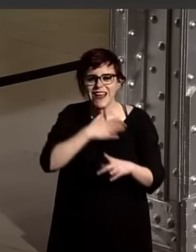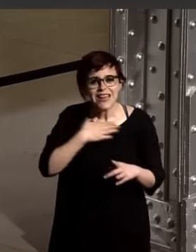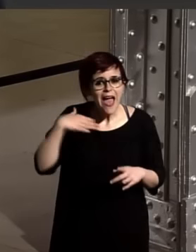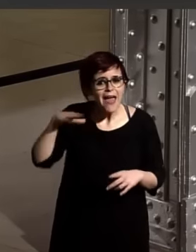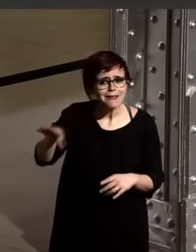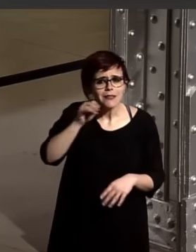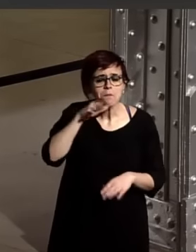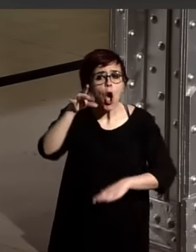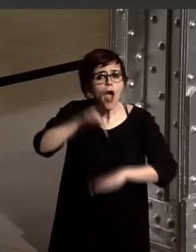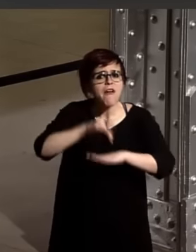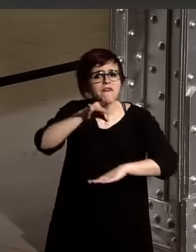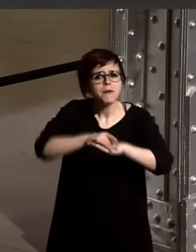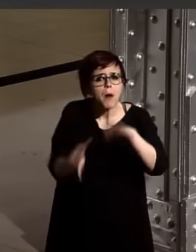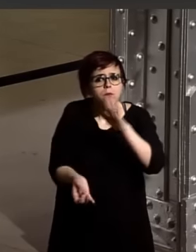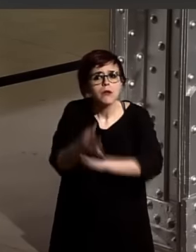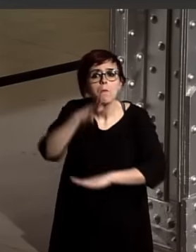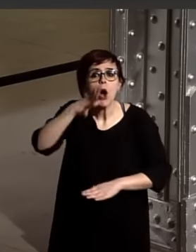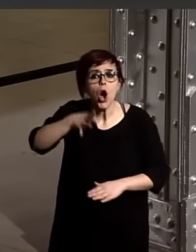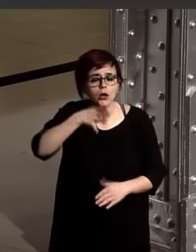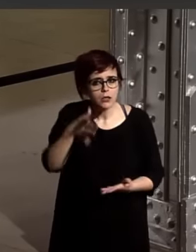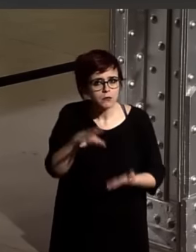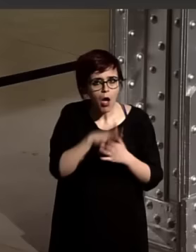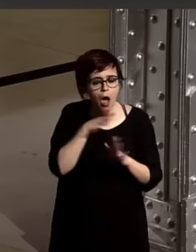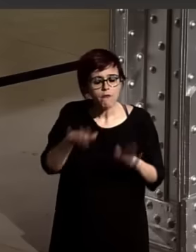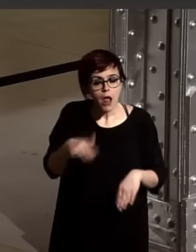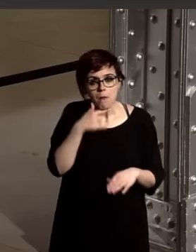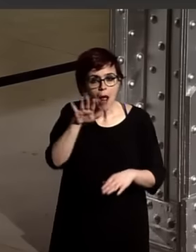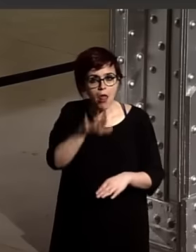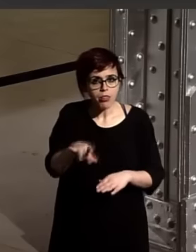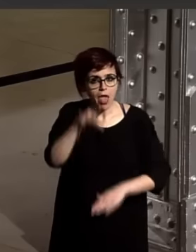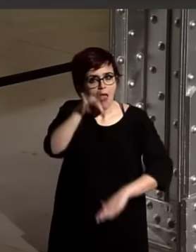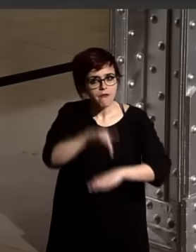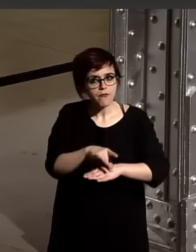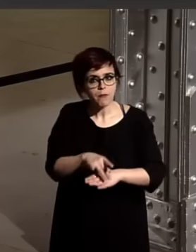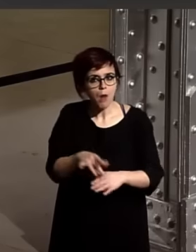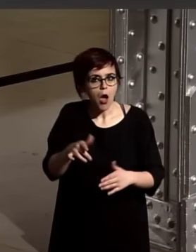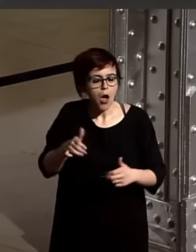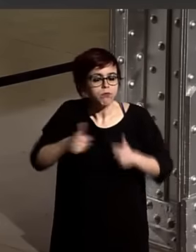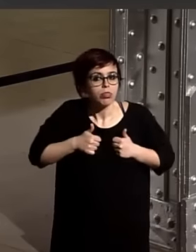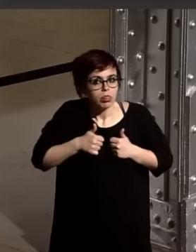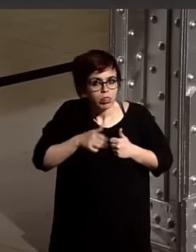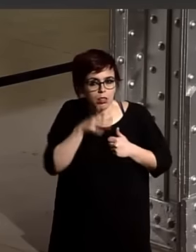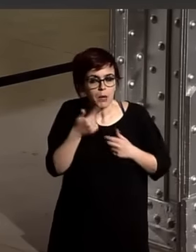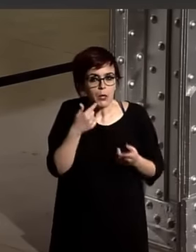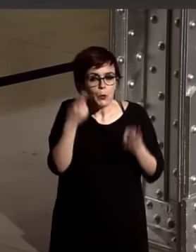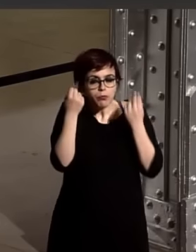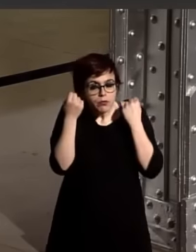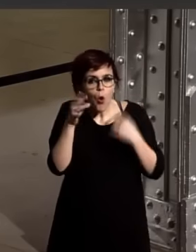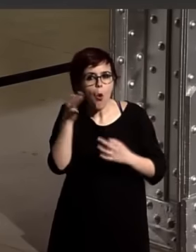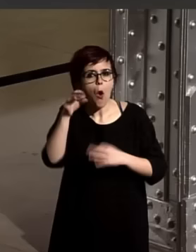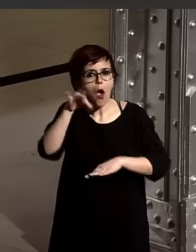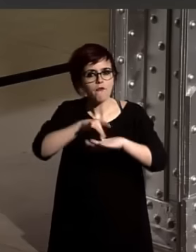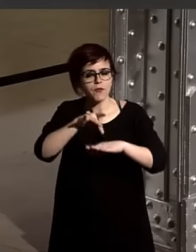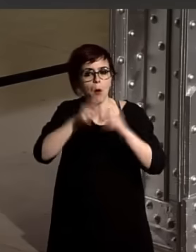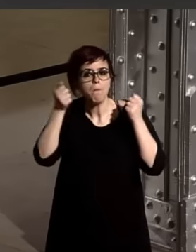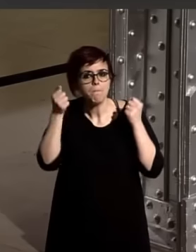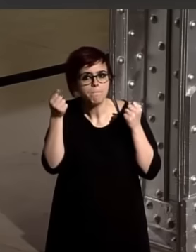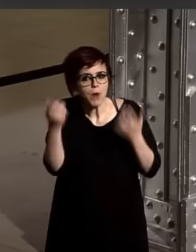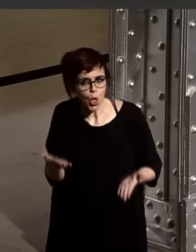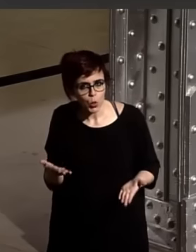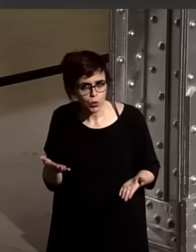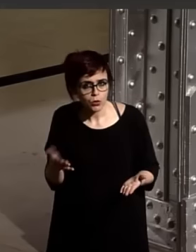qué ocurrían las enfermedades no Por qué tenemos que resignarnos a a enfermar y a veces enfermar prematuramente antes de que llegue